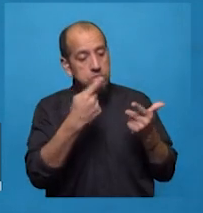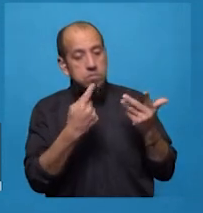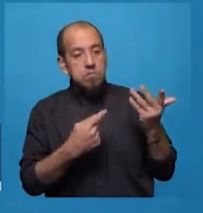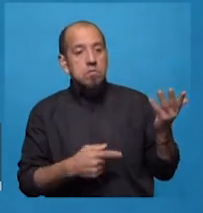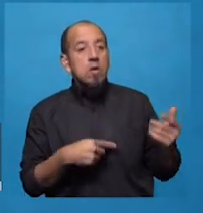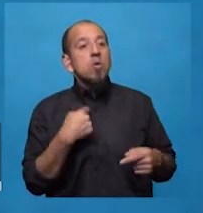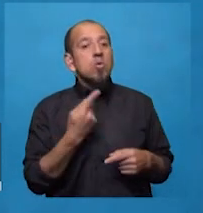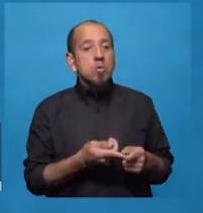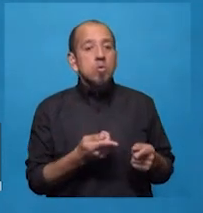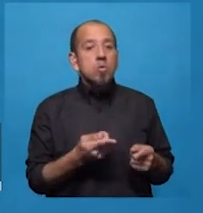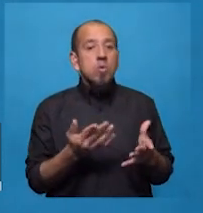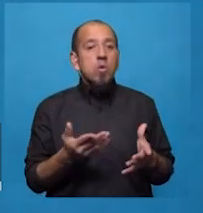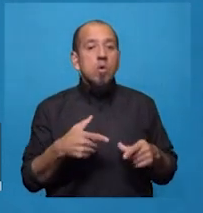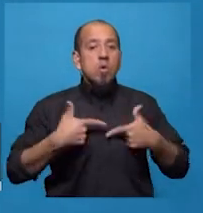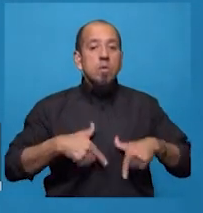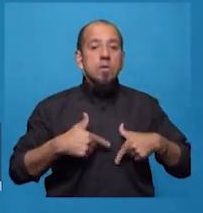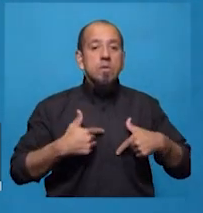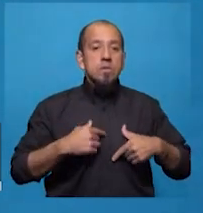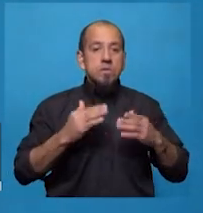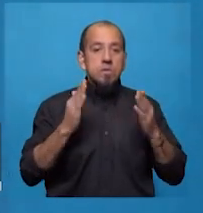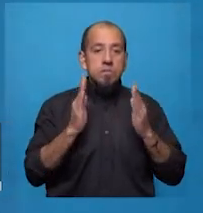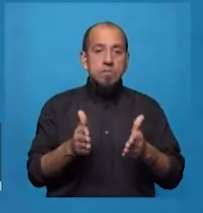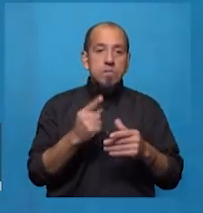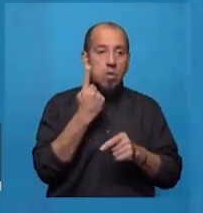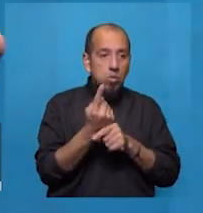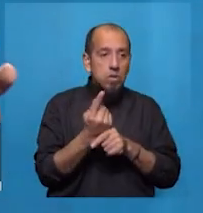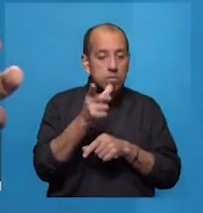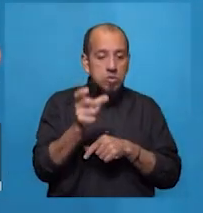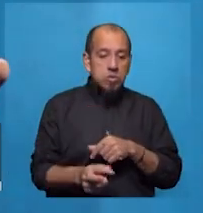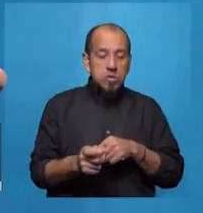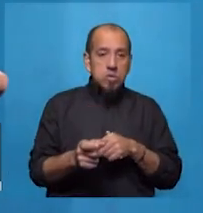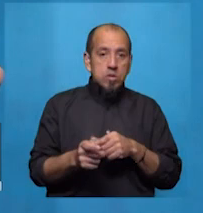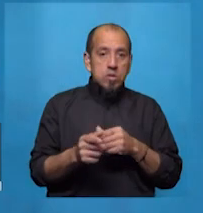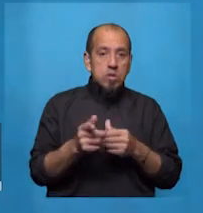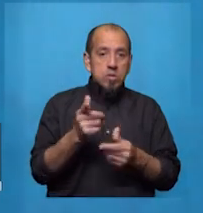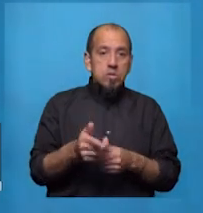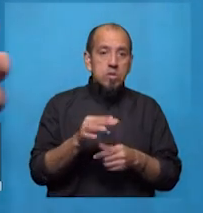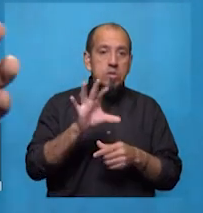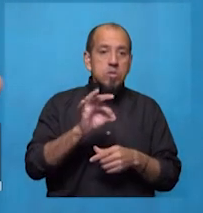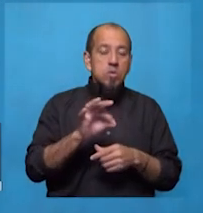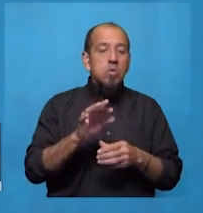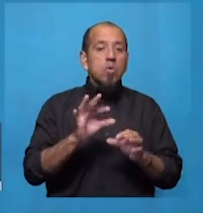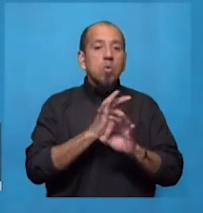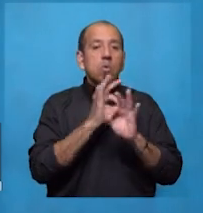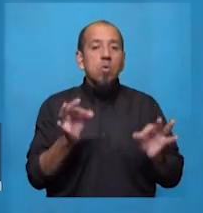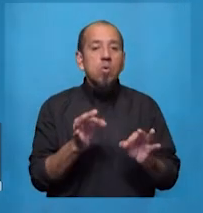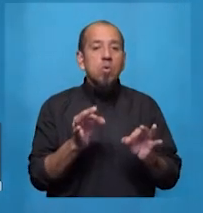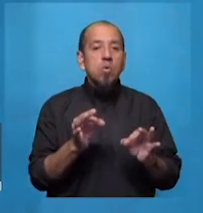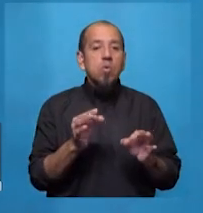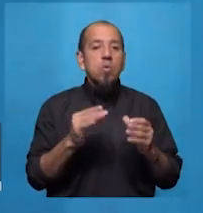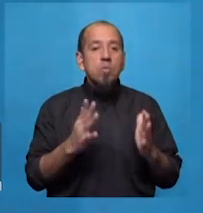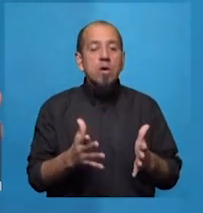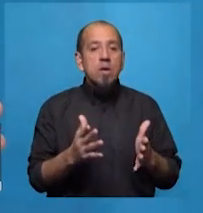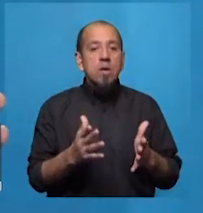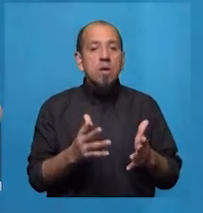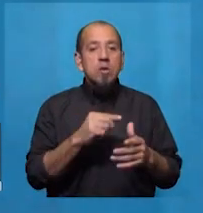el Ministerio coloca las baterías en resolver un homicidio de dos del 50% o pone las baterías para